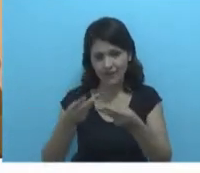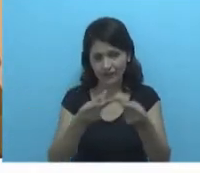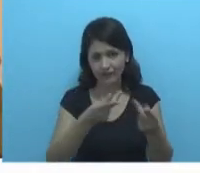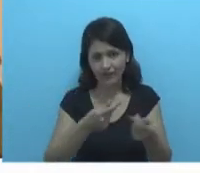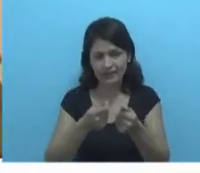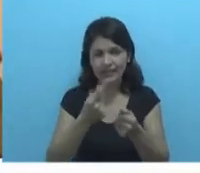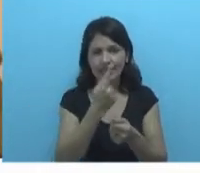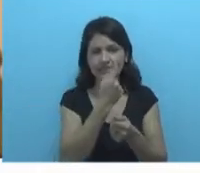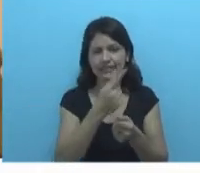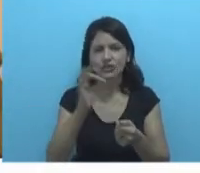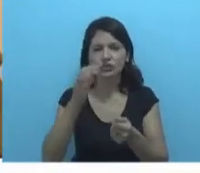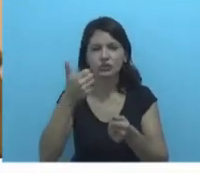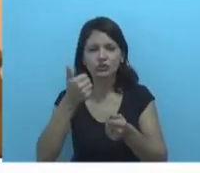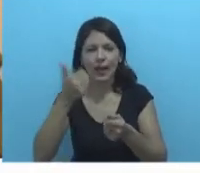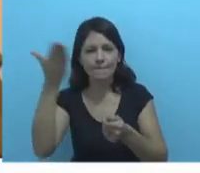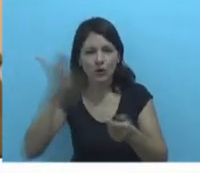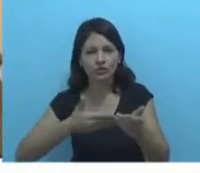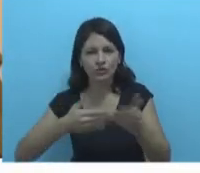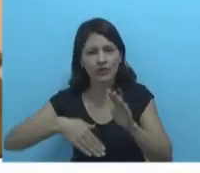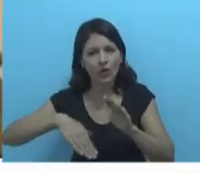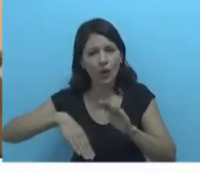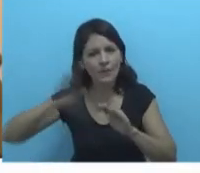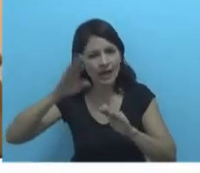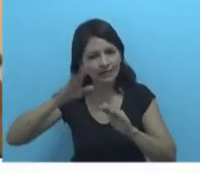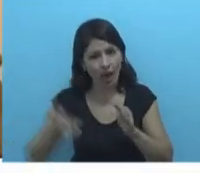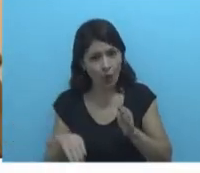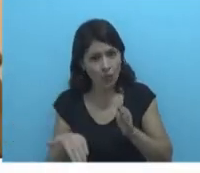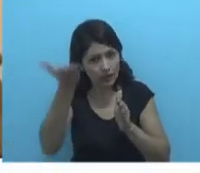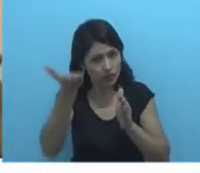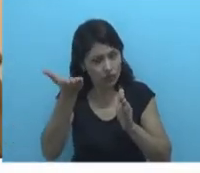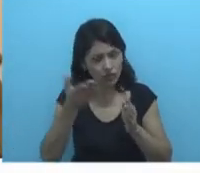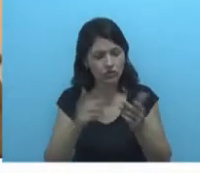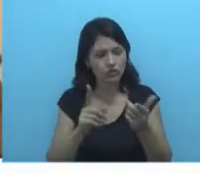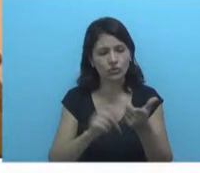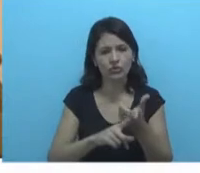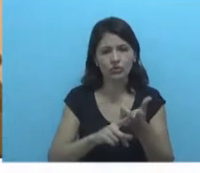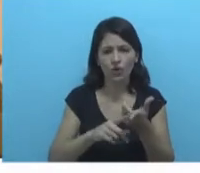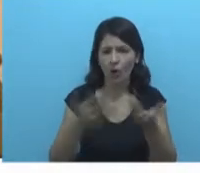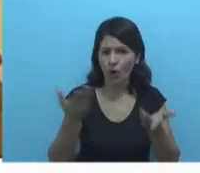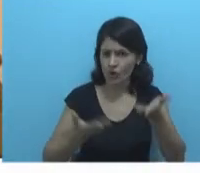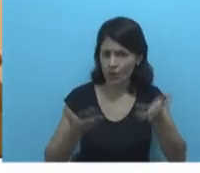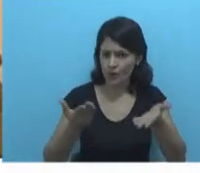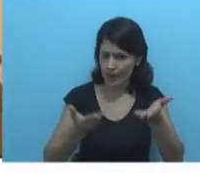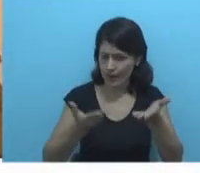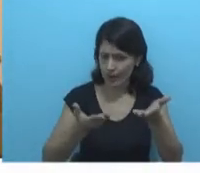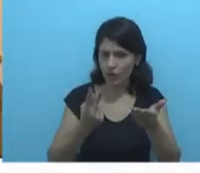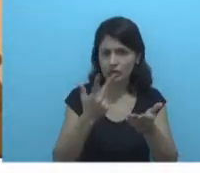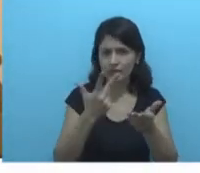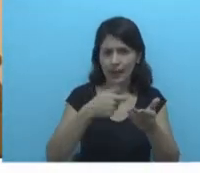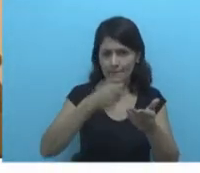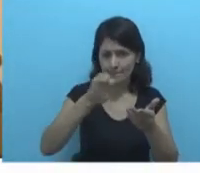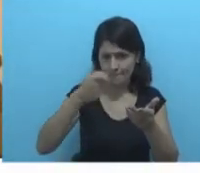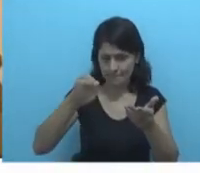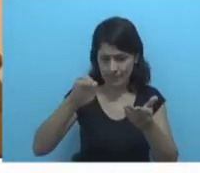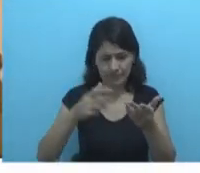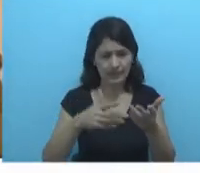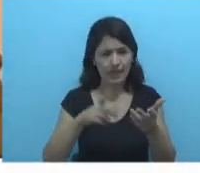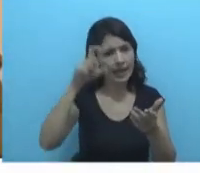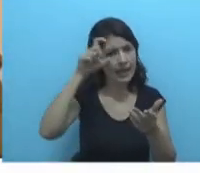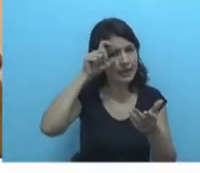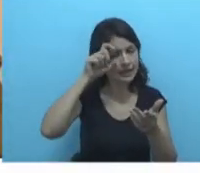106%. El precio del novillo en el mismo periodo, primer trimestre del 2020 al primer trimestre